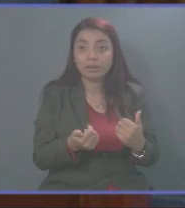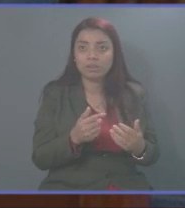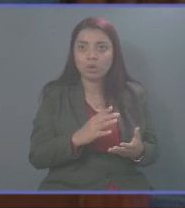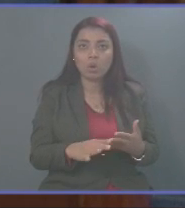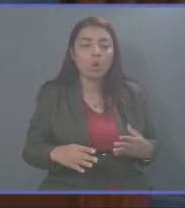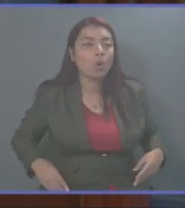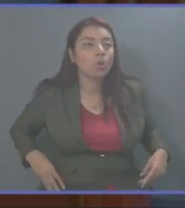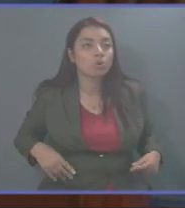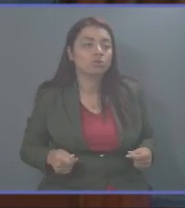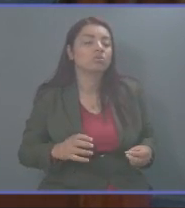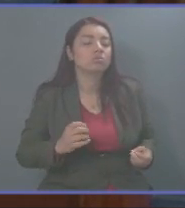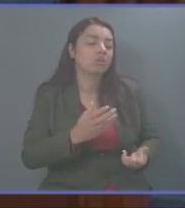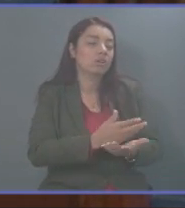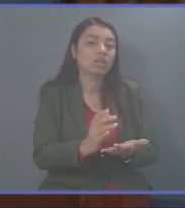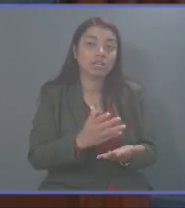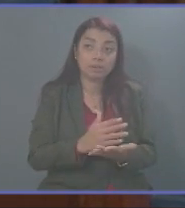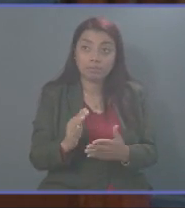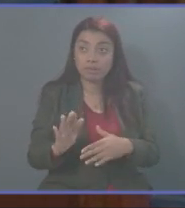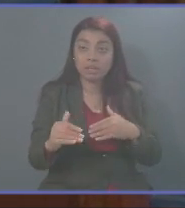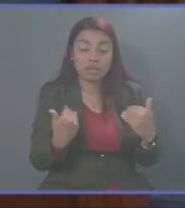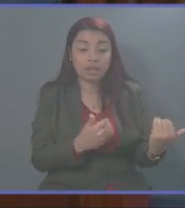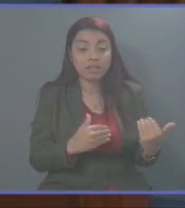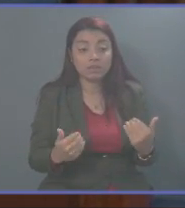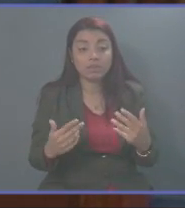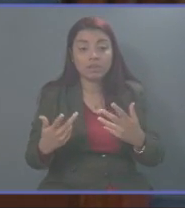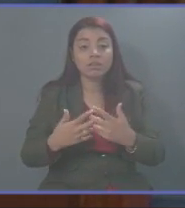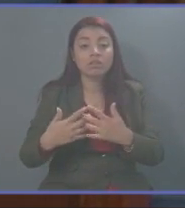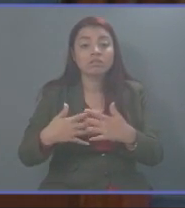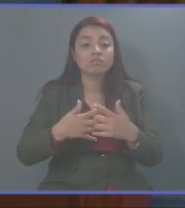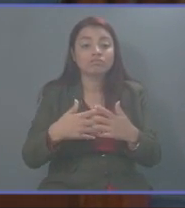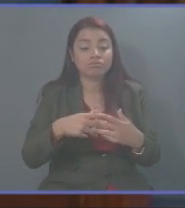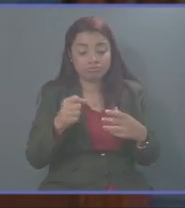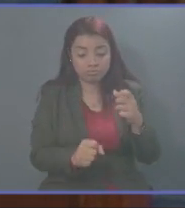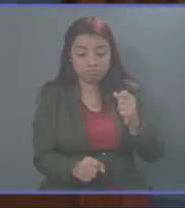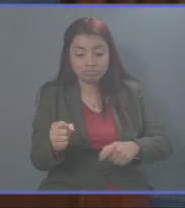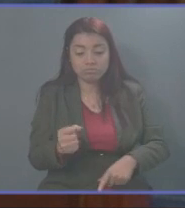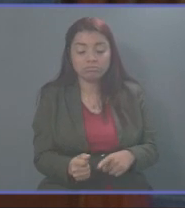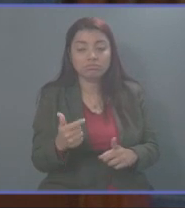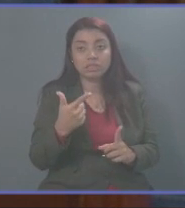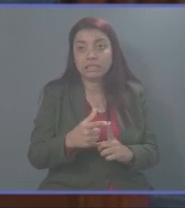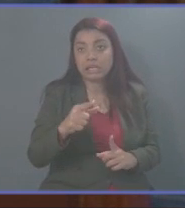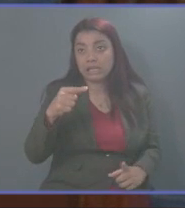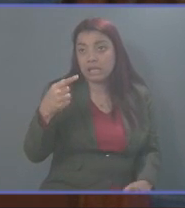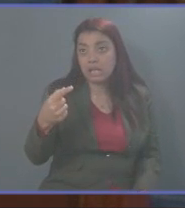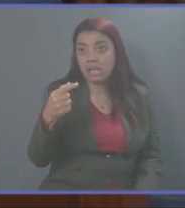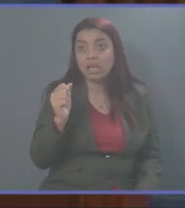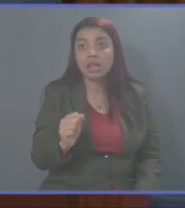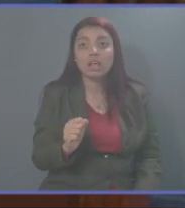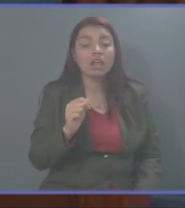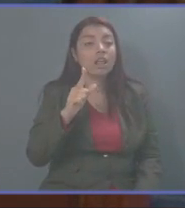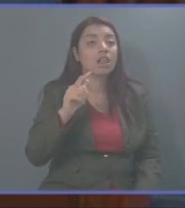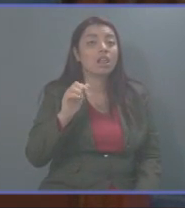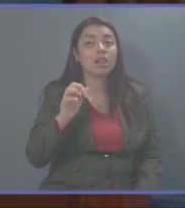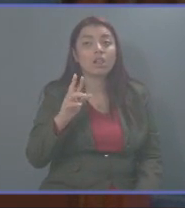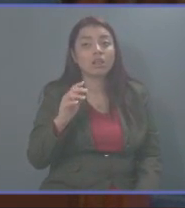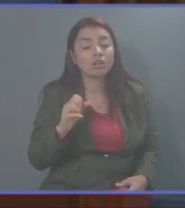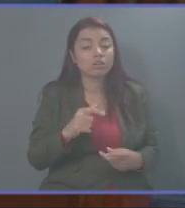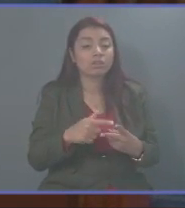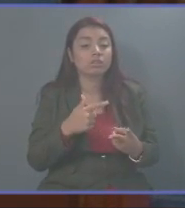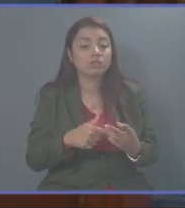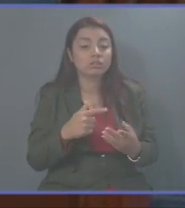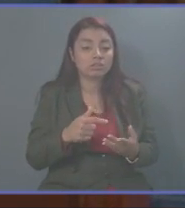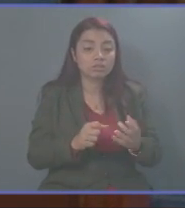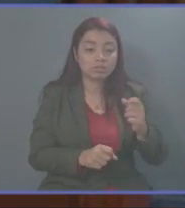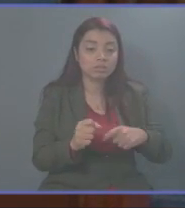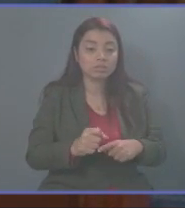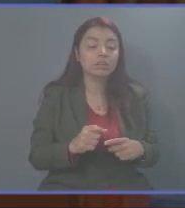de limpieza en actividades industriales y agropecuarias; literal G, lodos, material de filtrado y arena